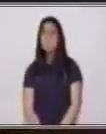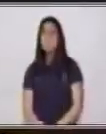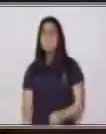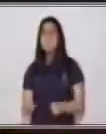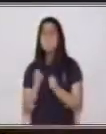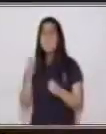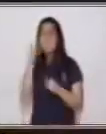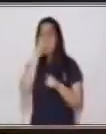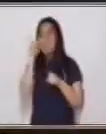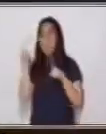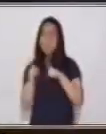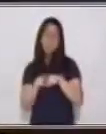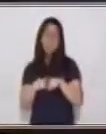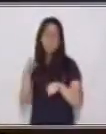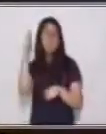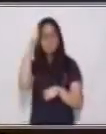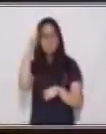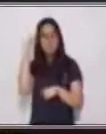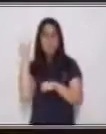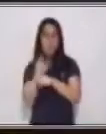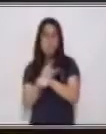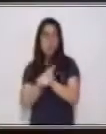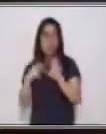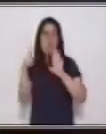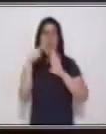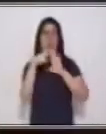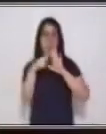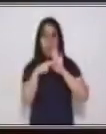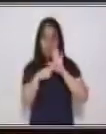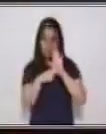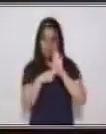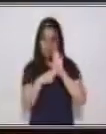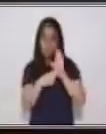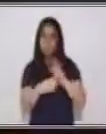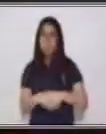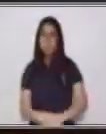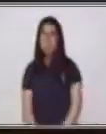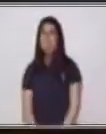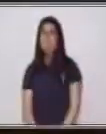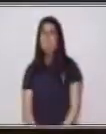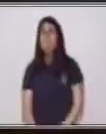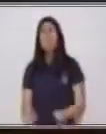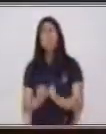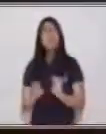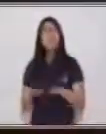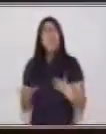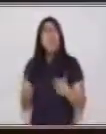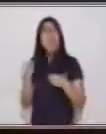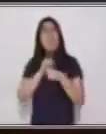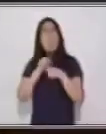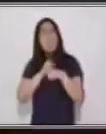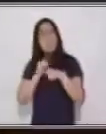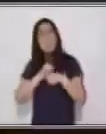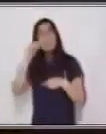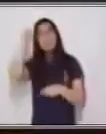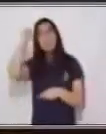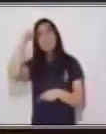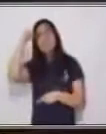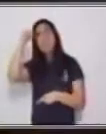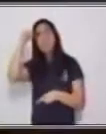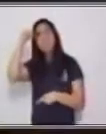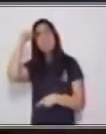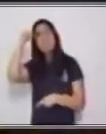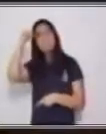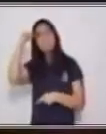Te suplico que hay que repasar estas características que nos ayudarán